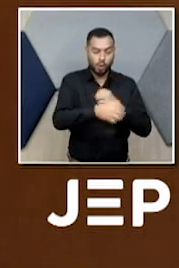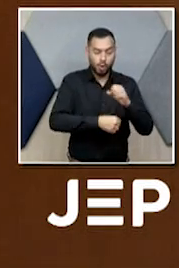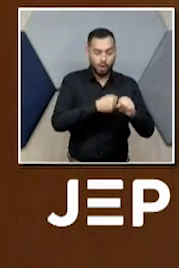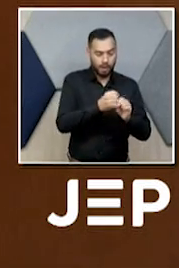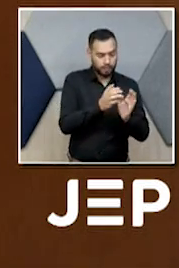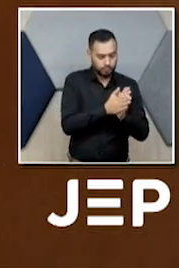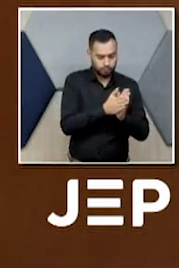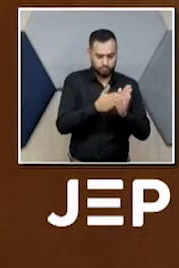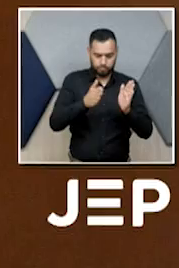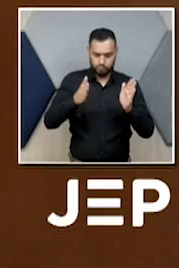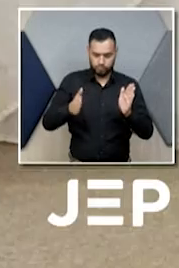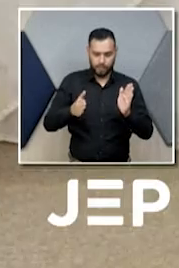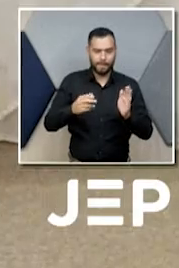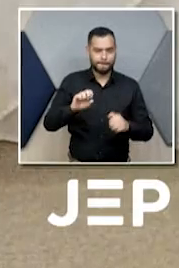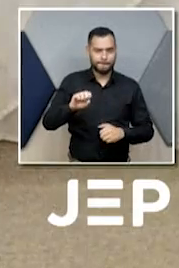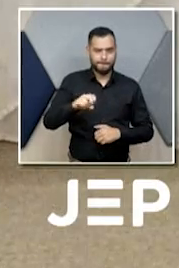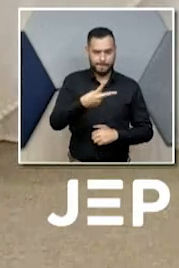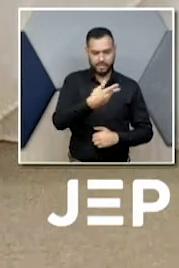de la jurisdicción.